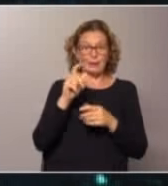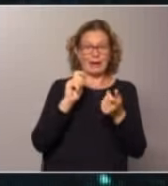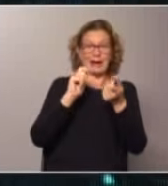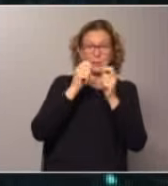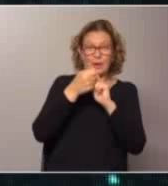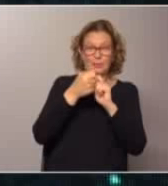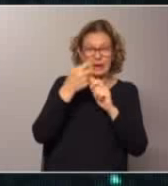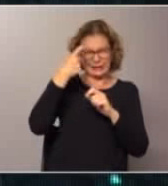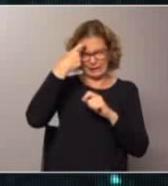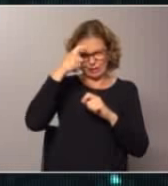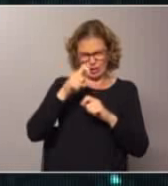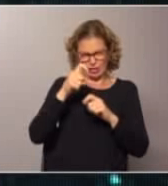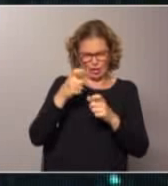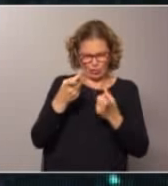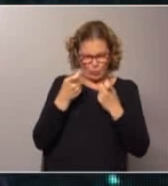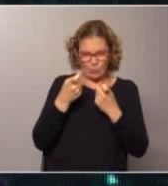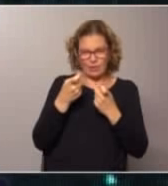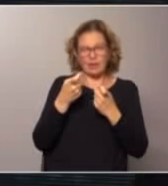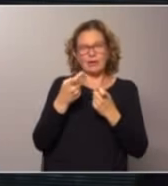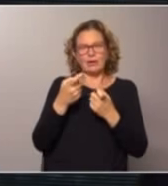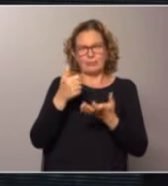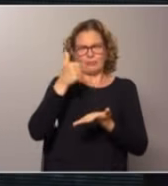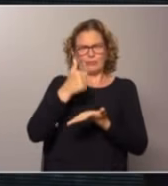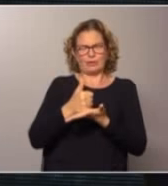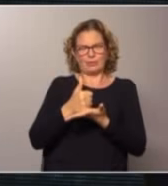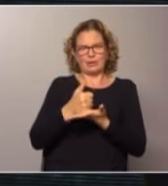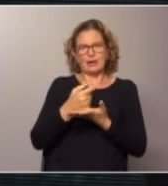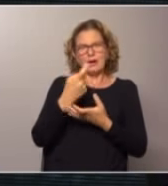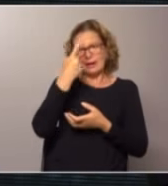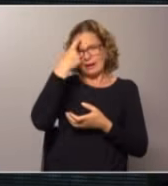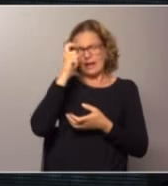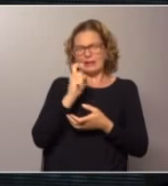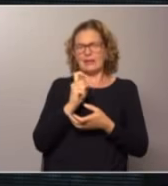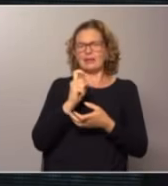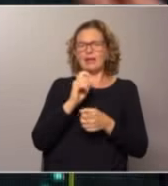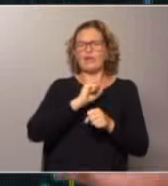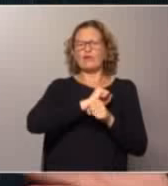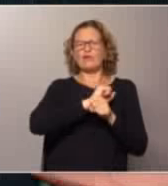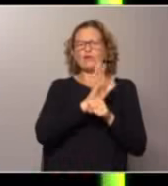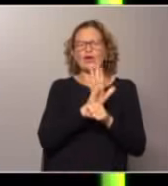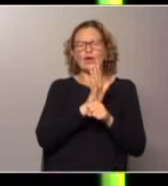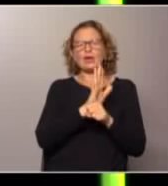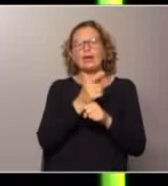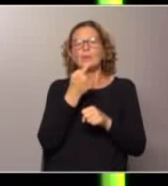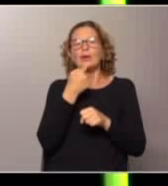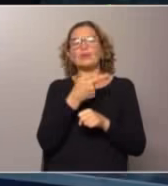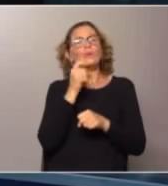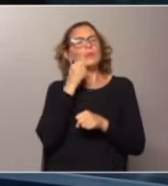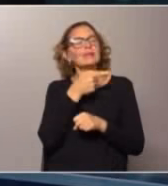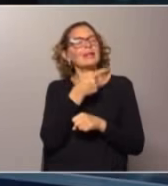línea dura y distancia biológica la ciencia de verdad como les gusta